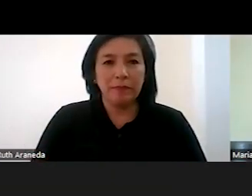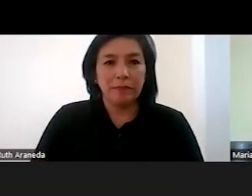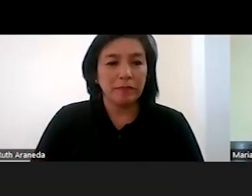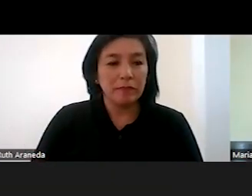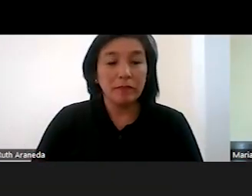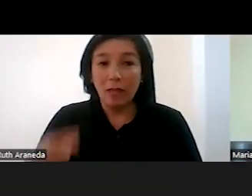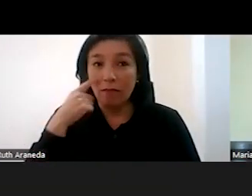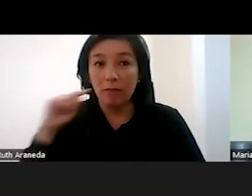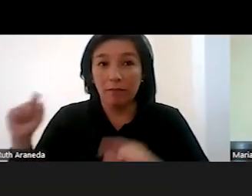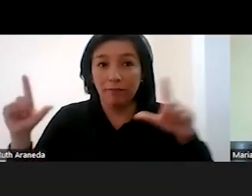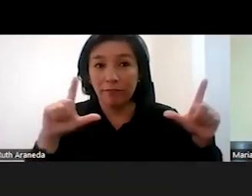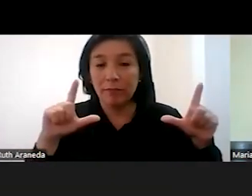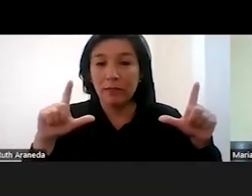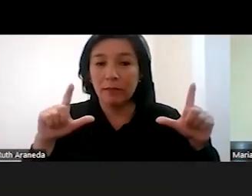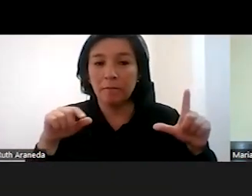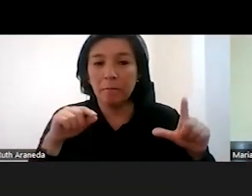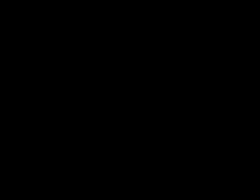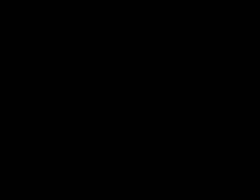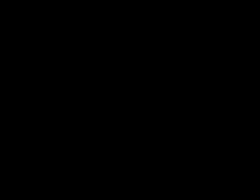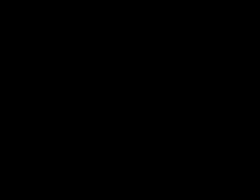aquí está la pantalla 2.